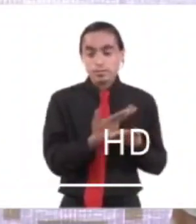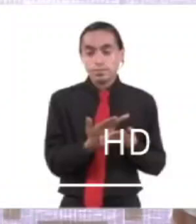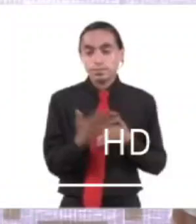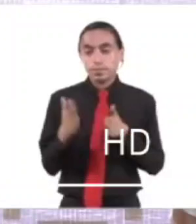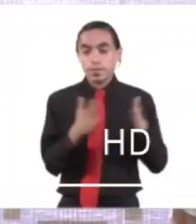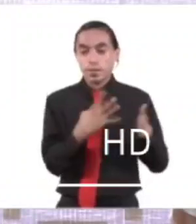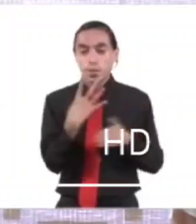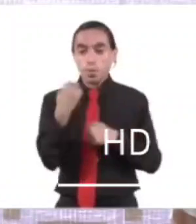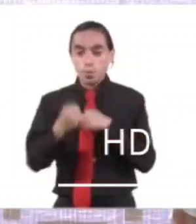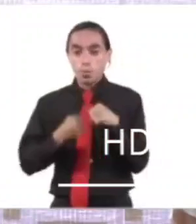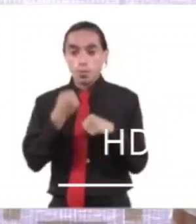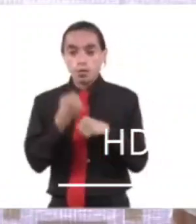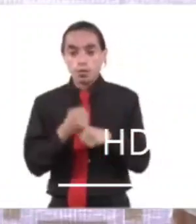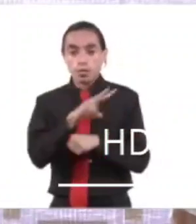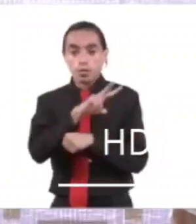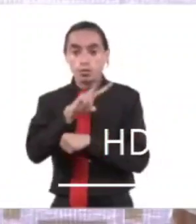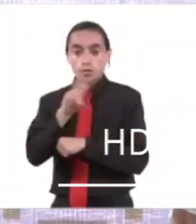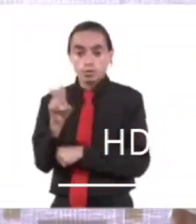hicieron